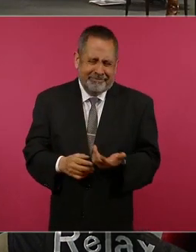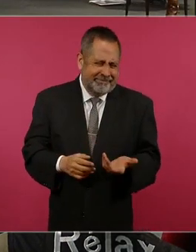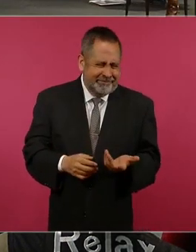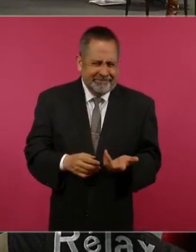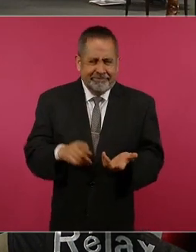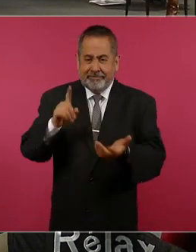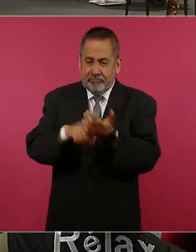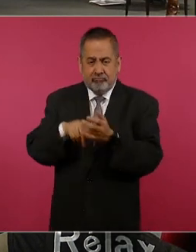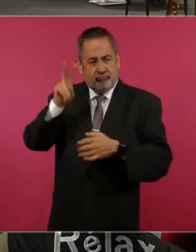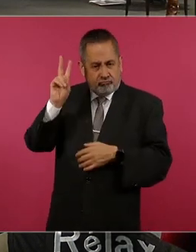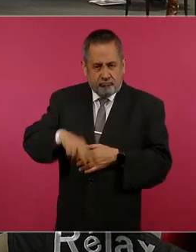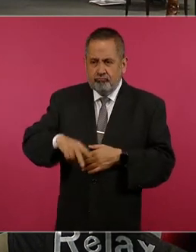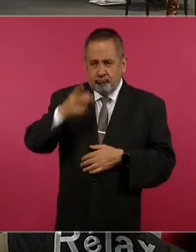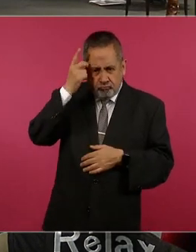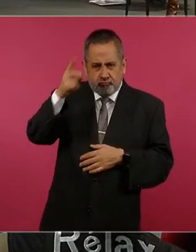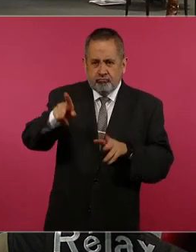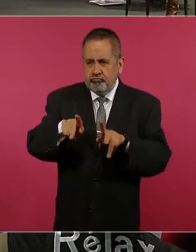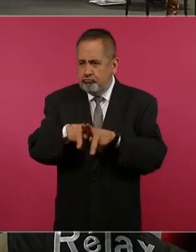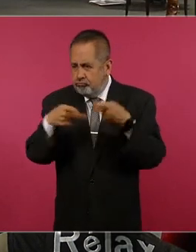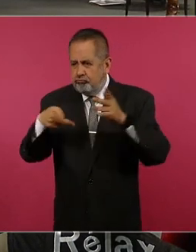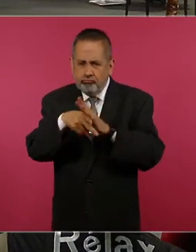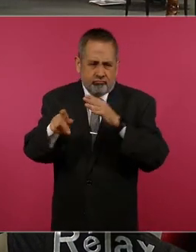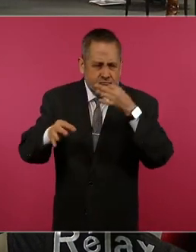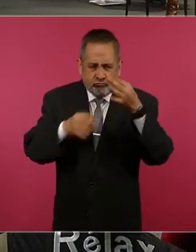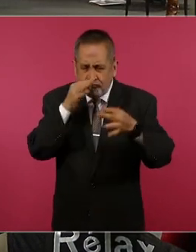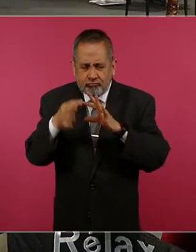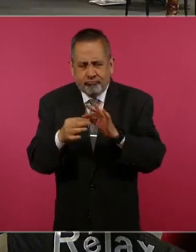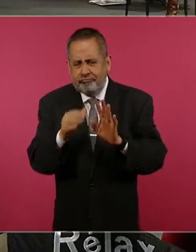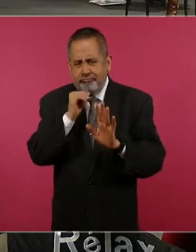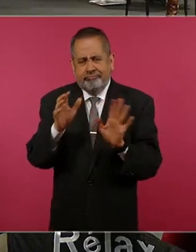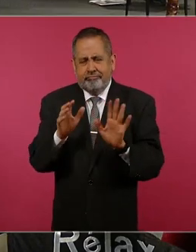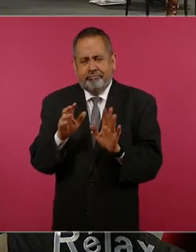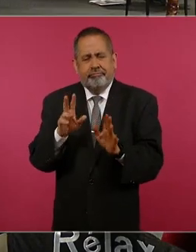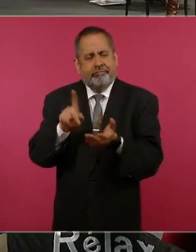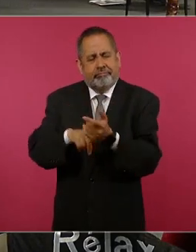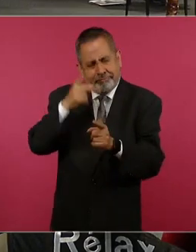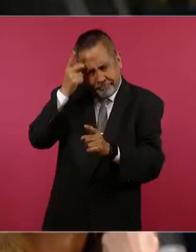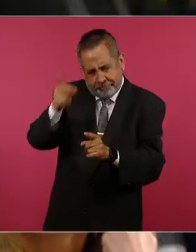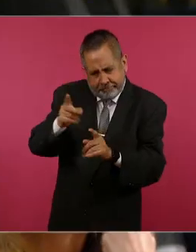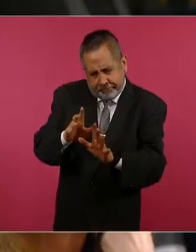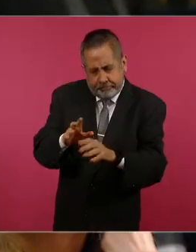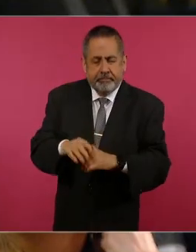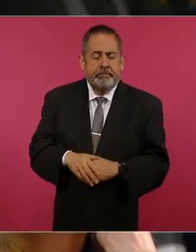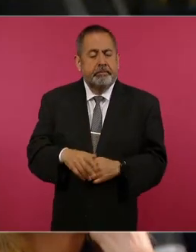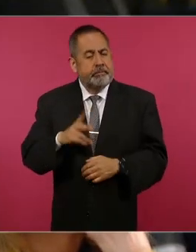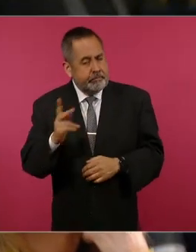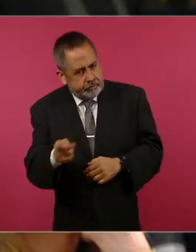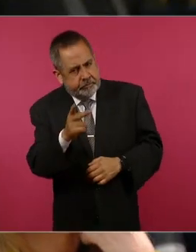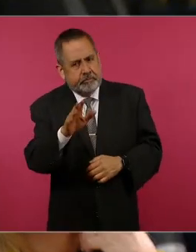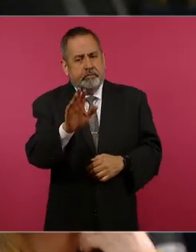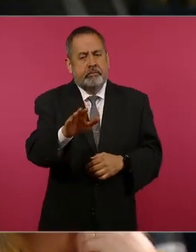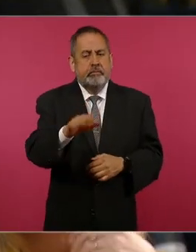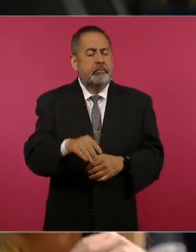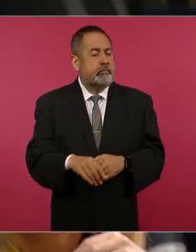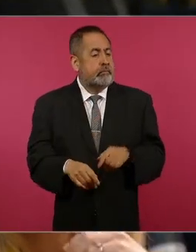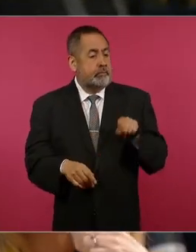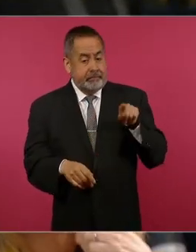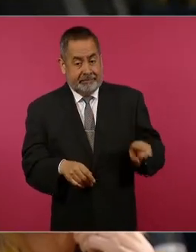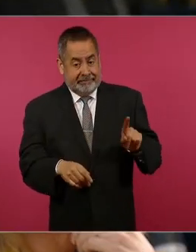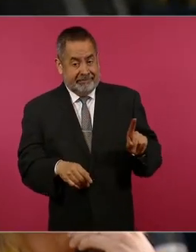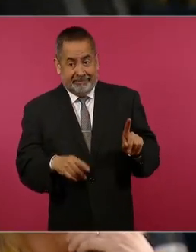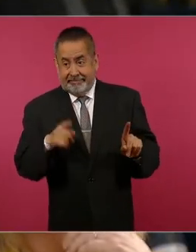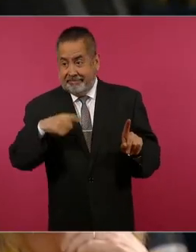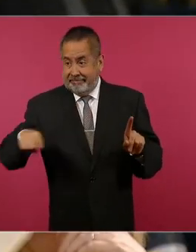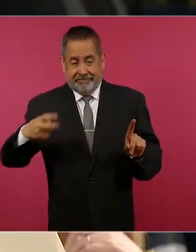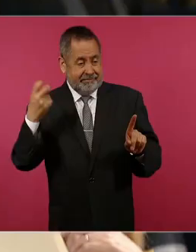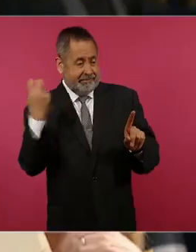manejado por periodistas realmente o por lo menos la propiedad, hablo de la propiedad. Preguntarle, presidente, a él se le denuncia o